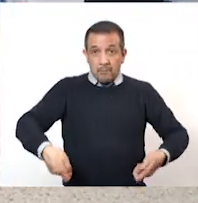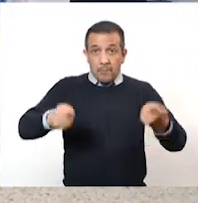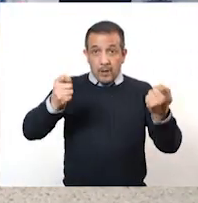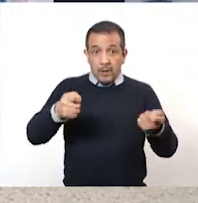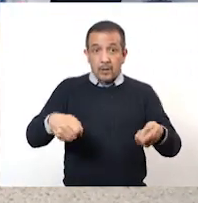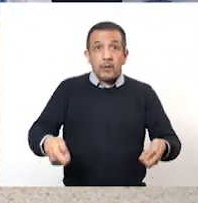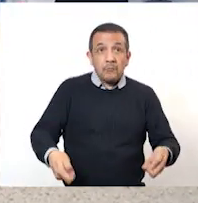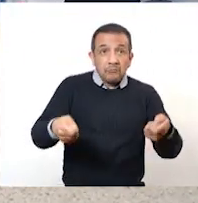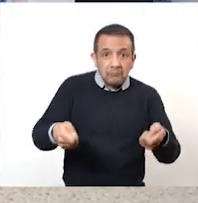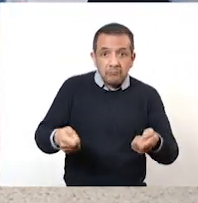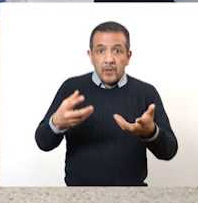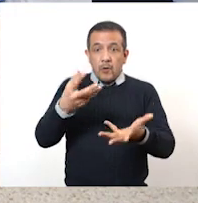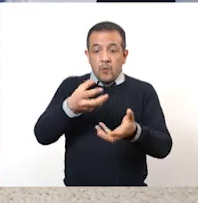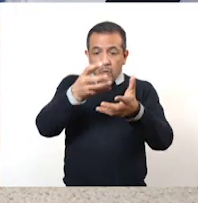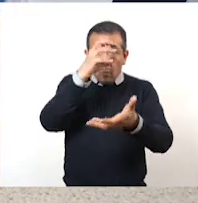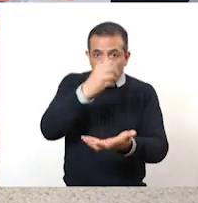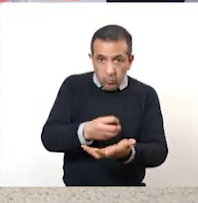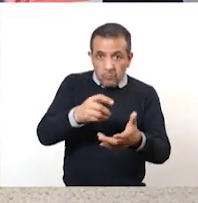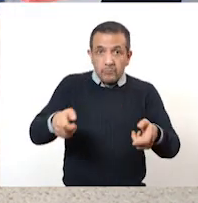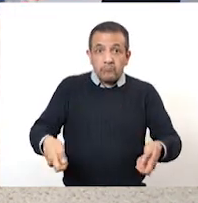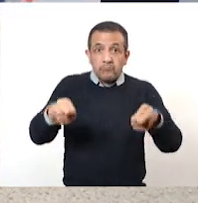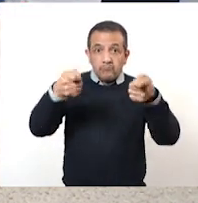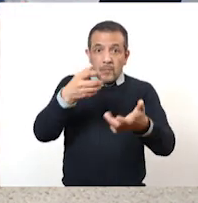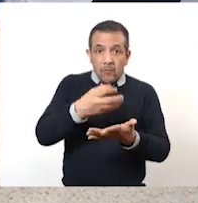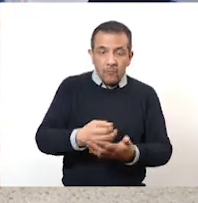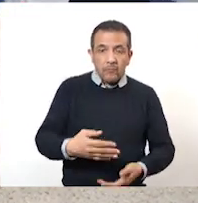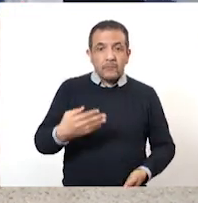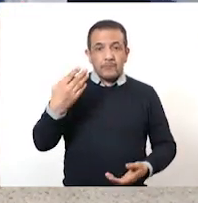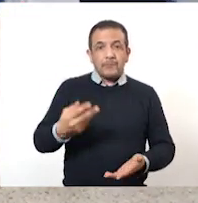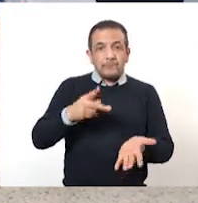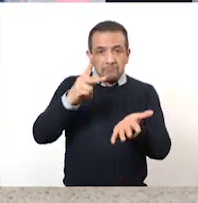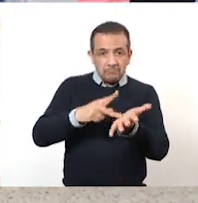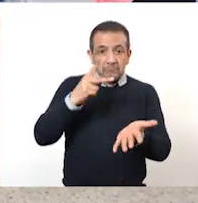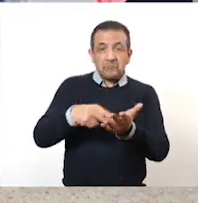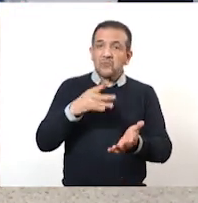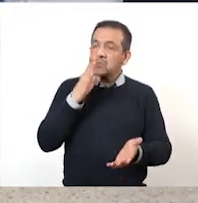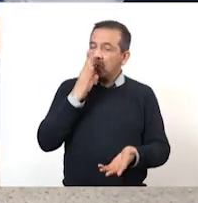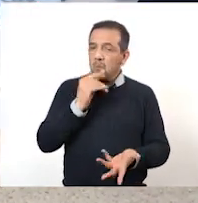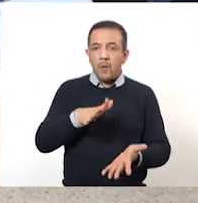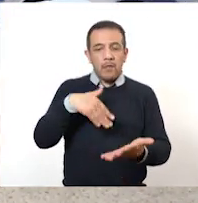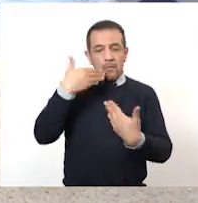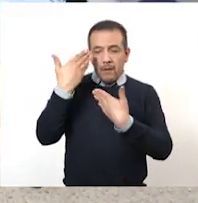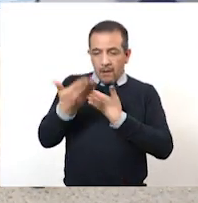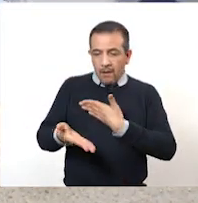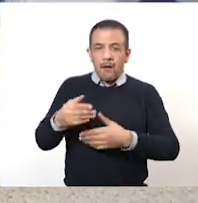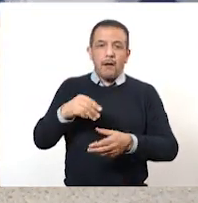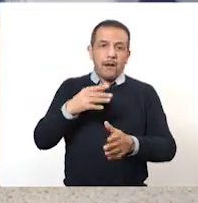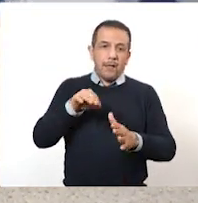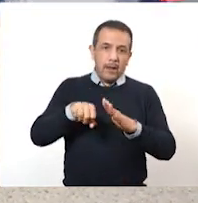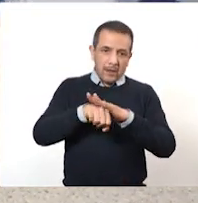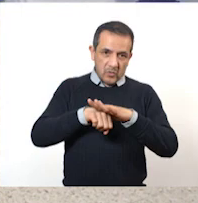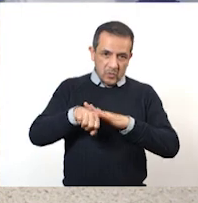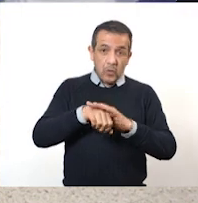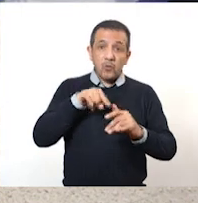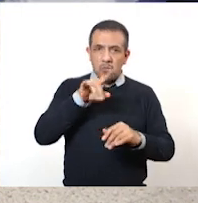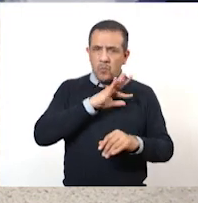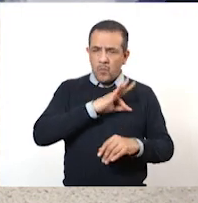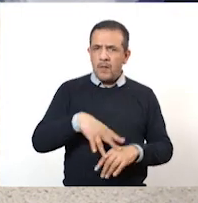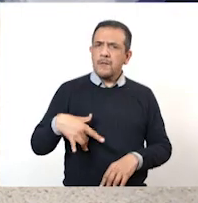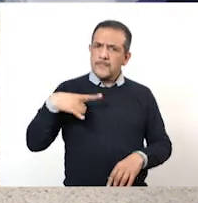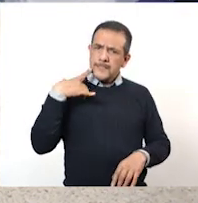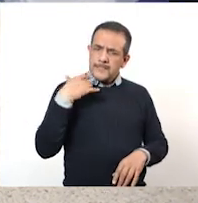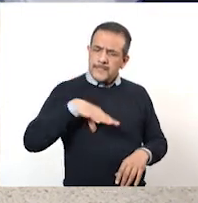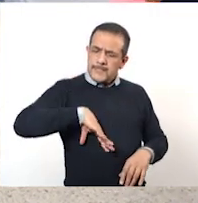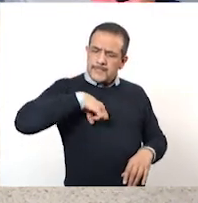con la playera la mayor cantidad de veces, evitando de que caiga al piso. Tú puedes hacer tu